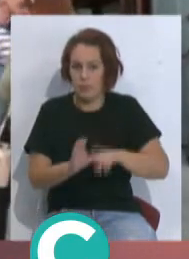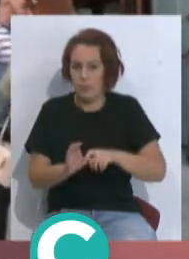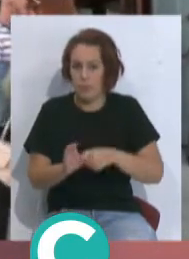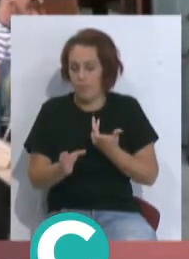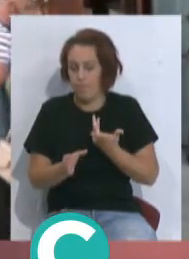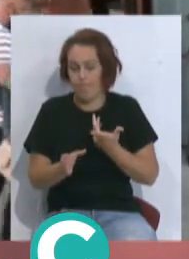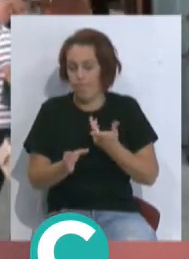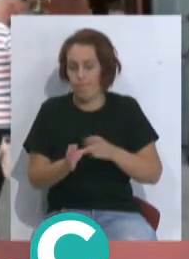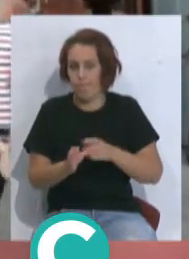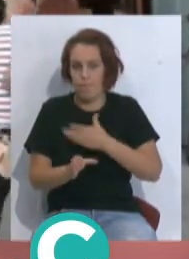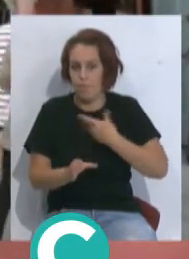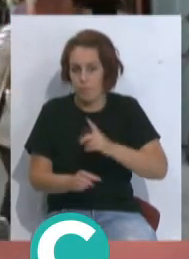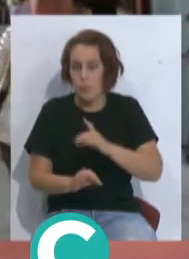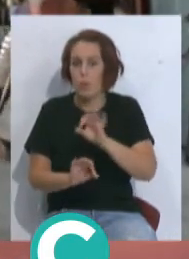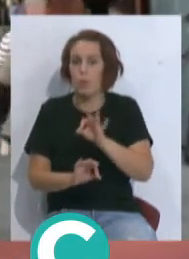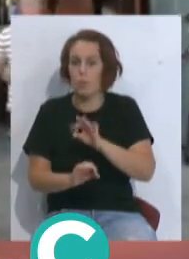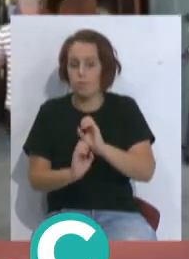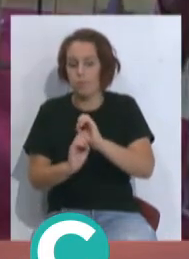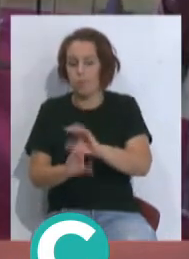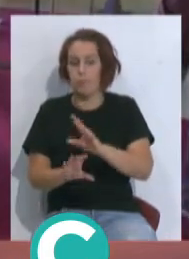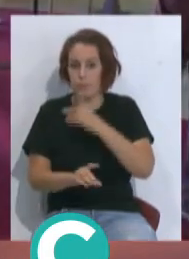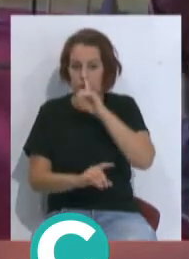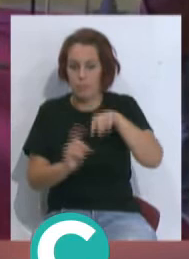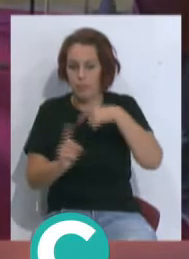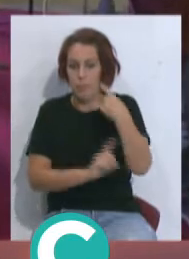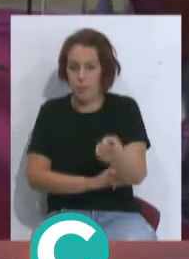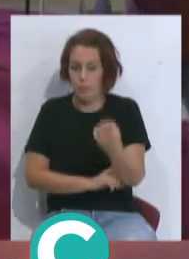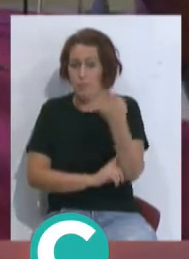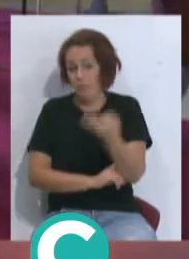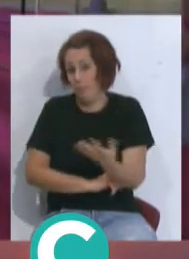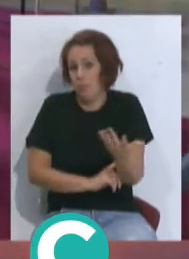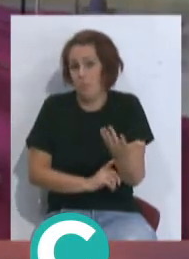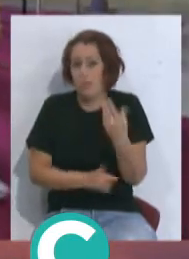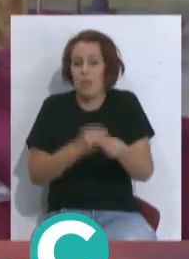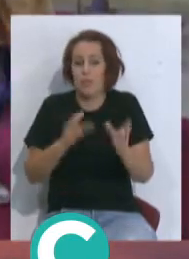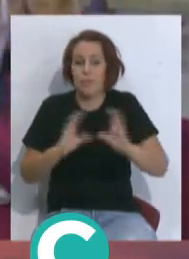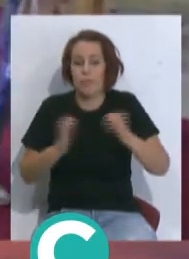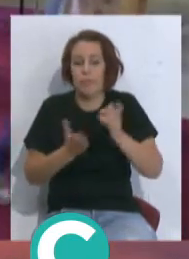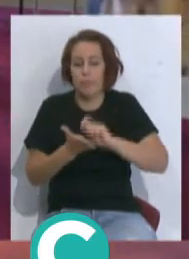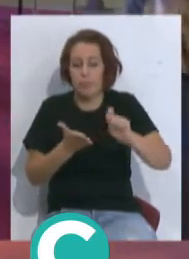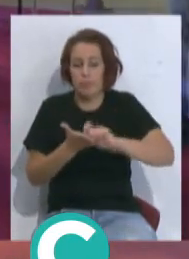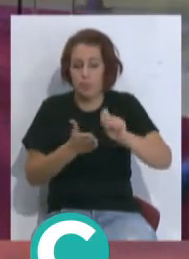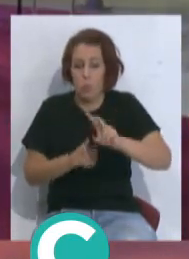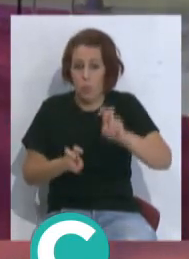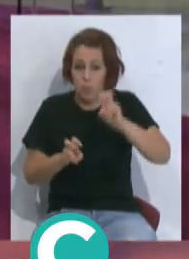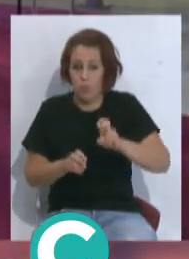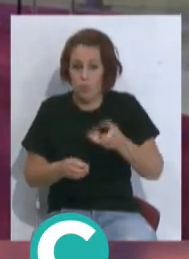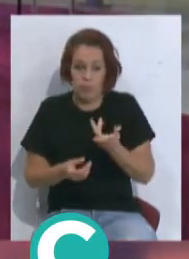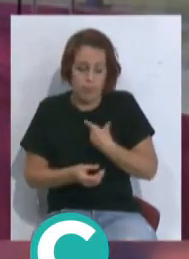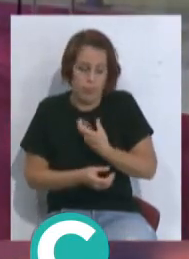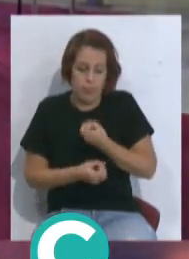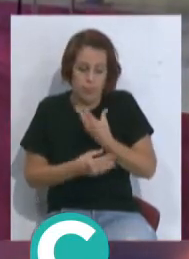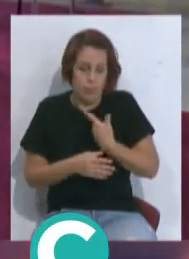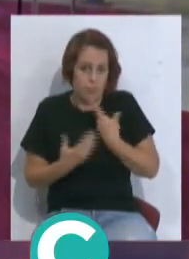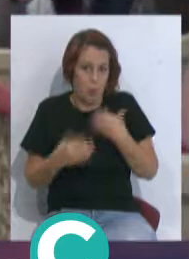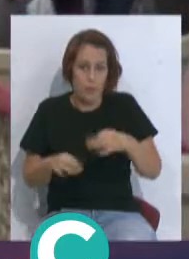o que simplemente pues van a desistir, y al año siguiente seguramente harán un paso doble y bien hecho está, ¿verdad? Que